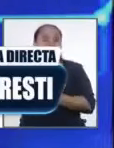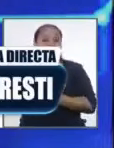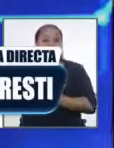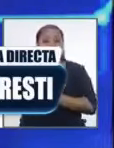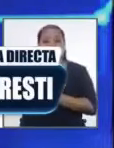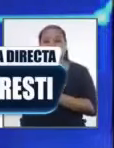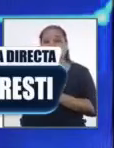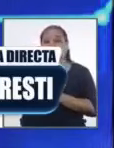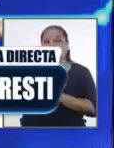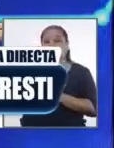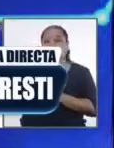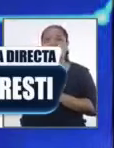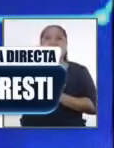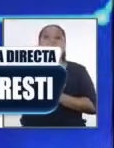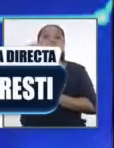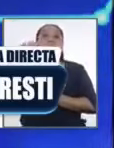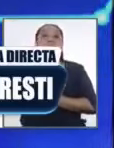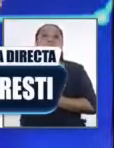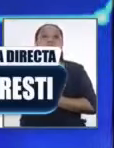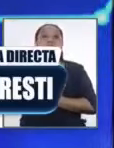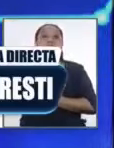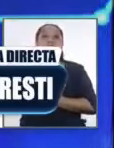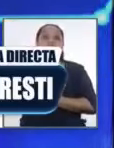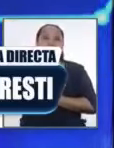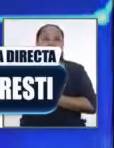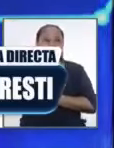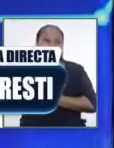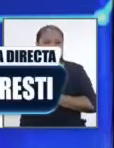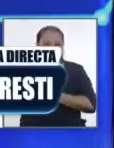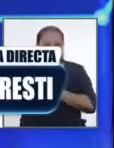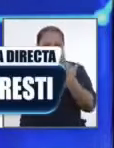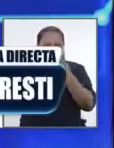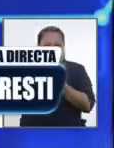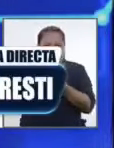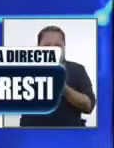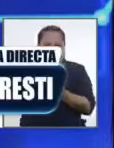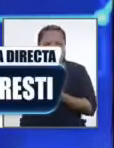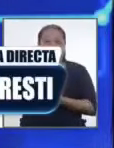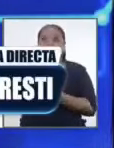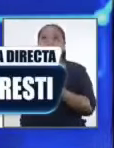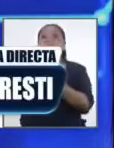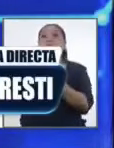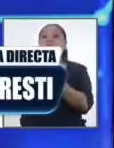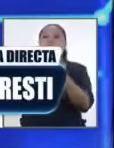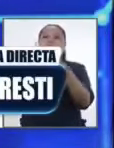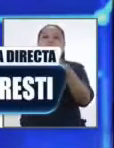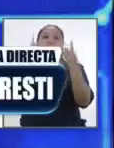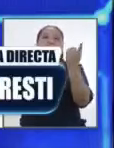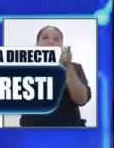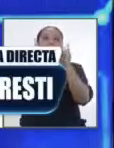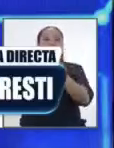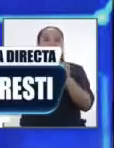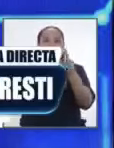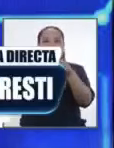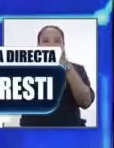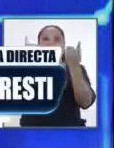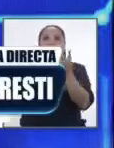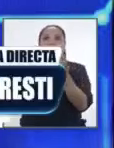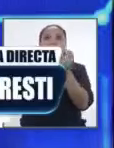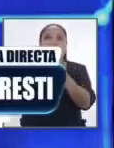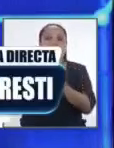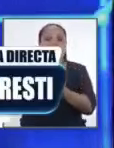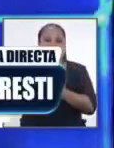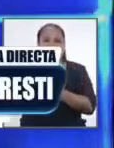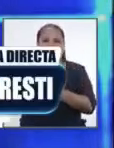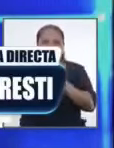la señora Verónica Mendoza. O sea, ya han gobernado, ¿y qué cosa prometieron? El gran cambio, la gran transformación, ¿no? Con la